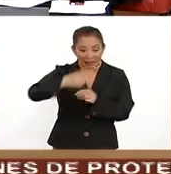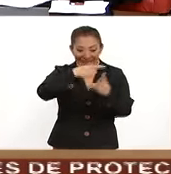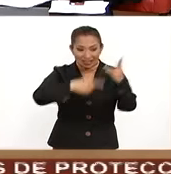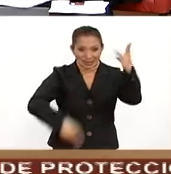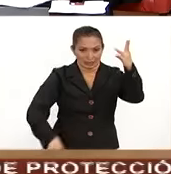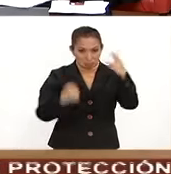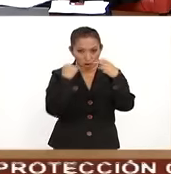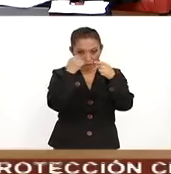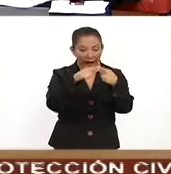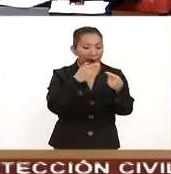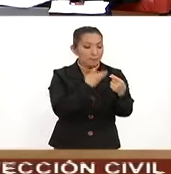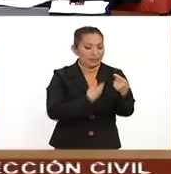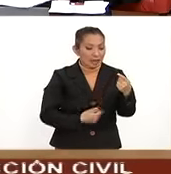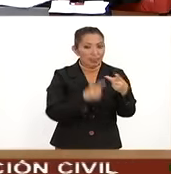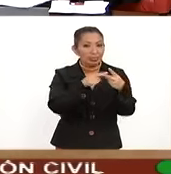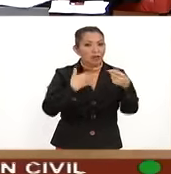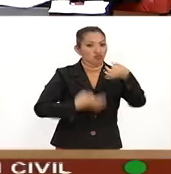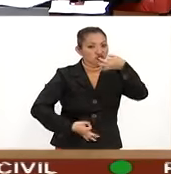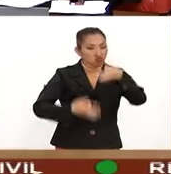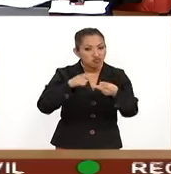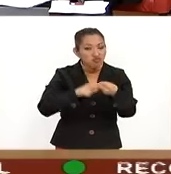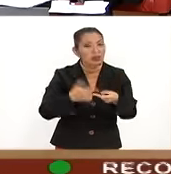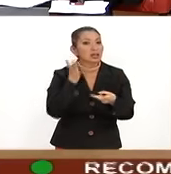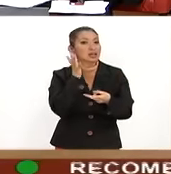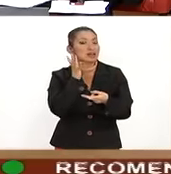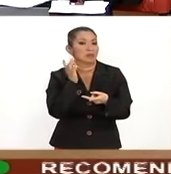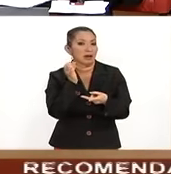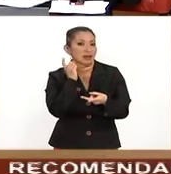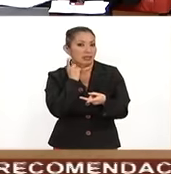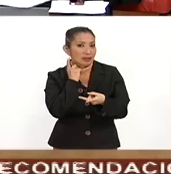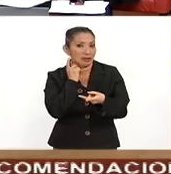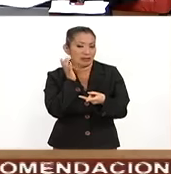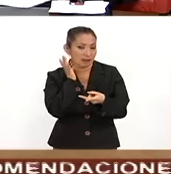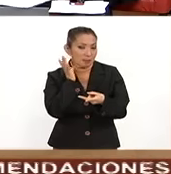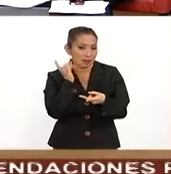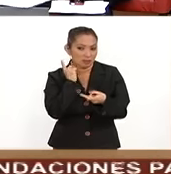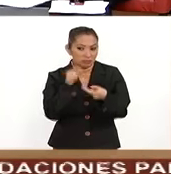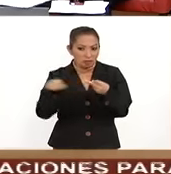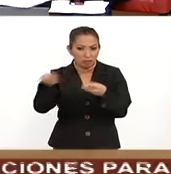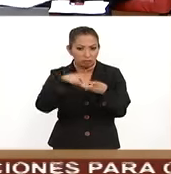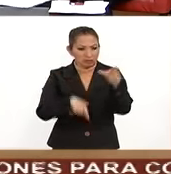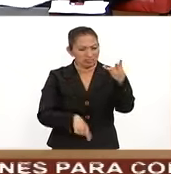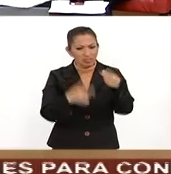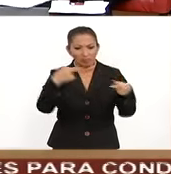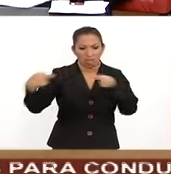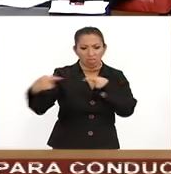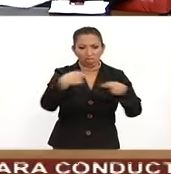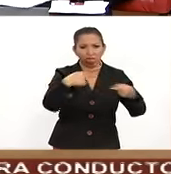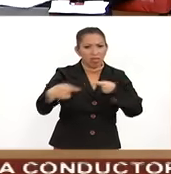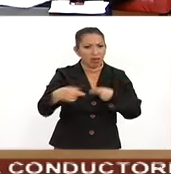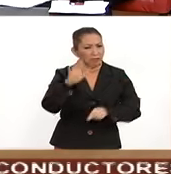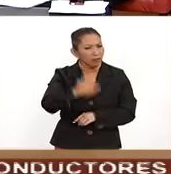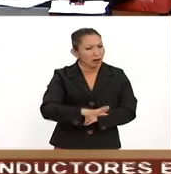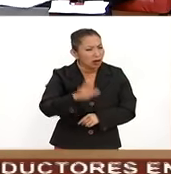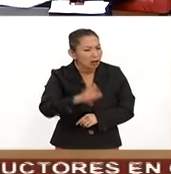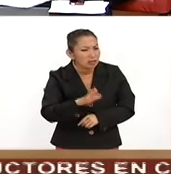poderes principales, el Ejecutivo, el Legislativo y el Judicial, cómo se están interviniendo, porque por lo que sea Pati fuera del aire, ¿no? Al